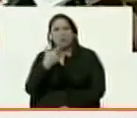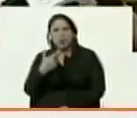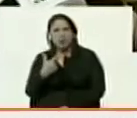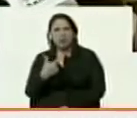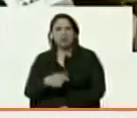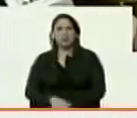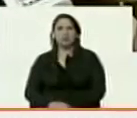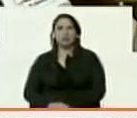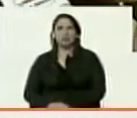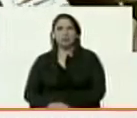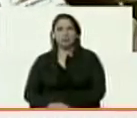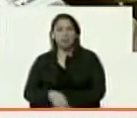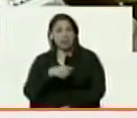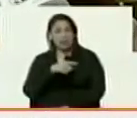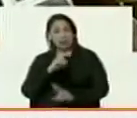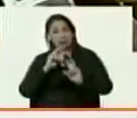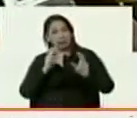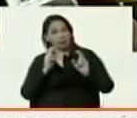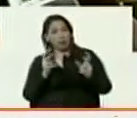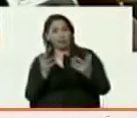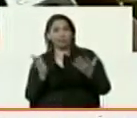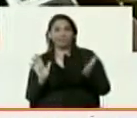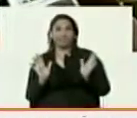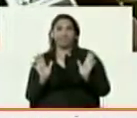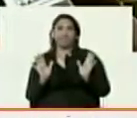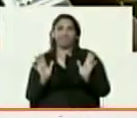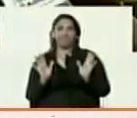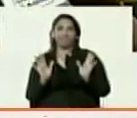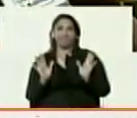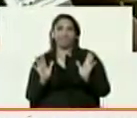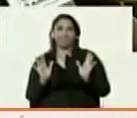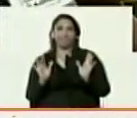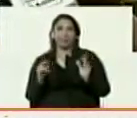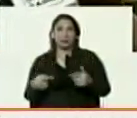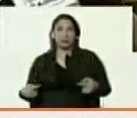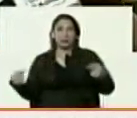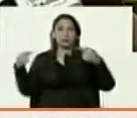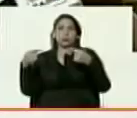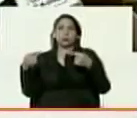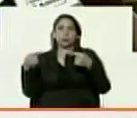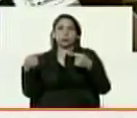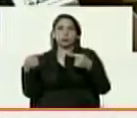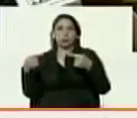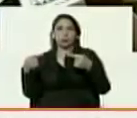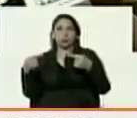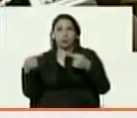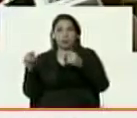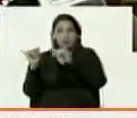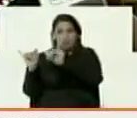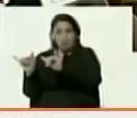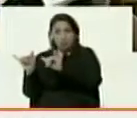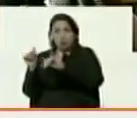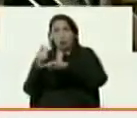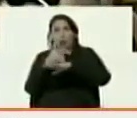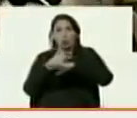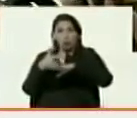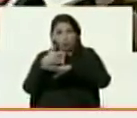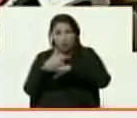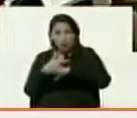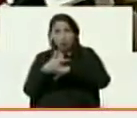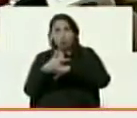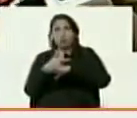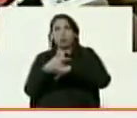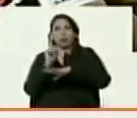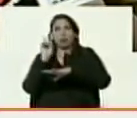a eso? Bueno, ese es un tema que es la confrontación entre el propio gobierno